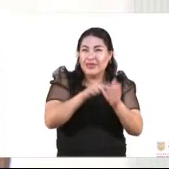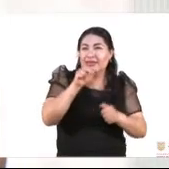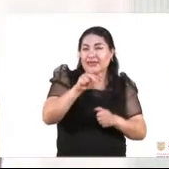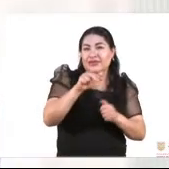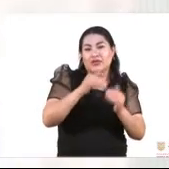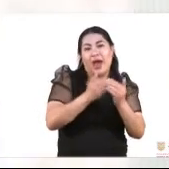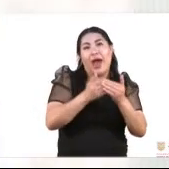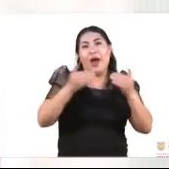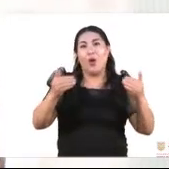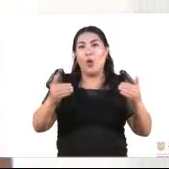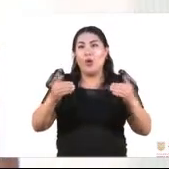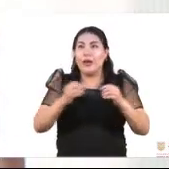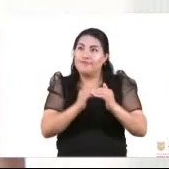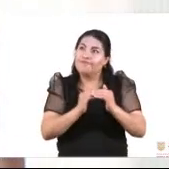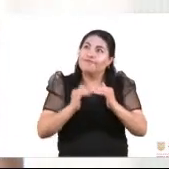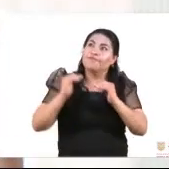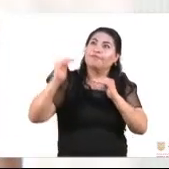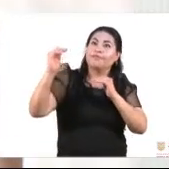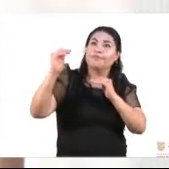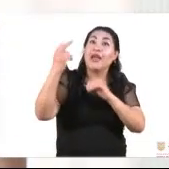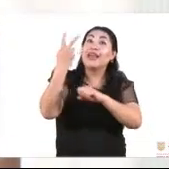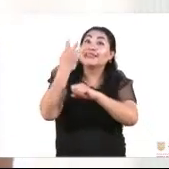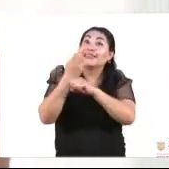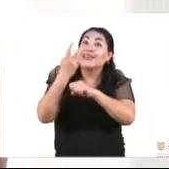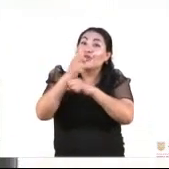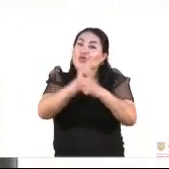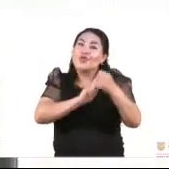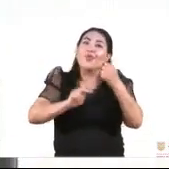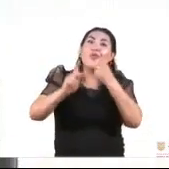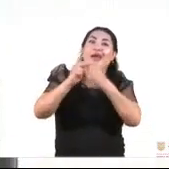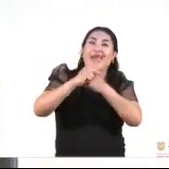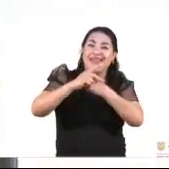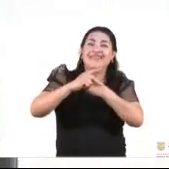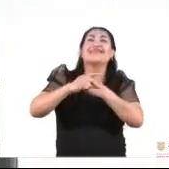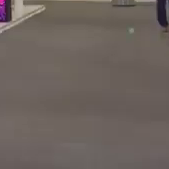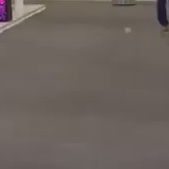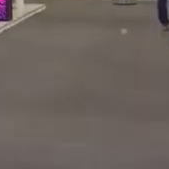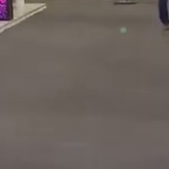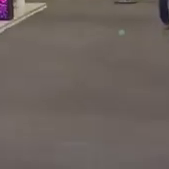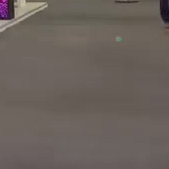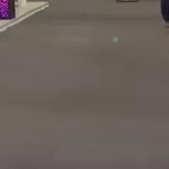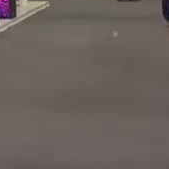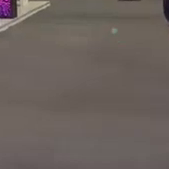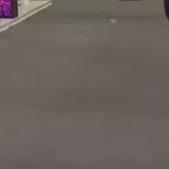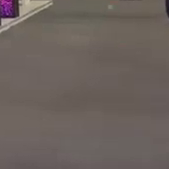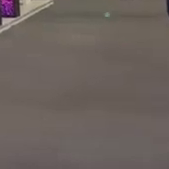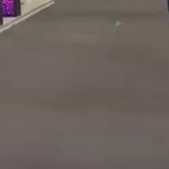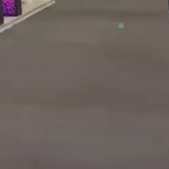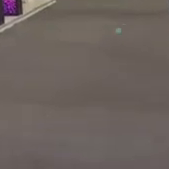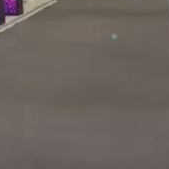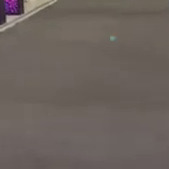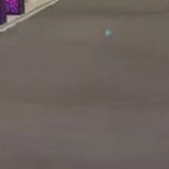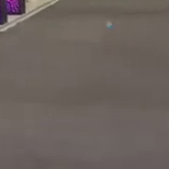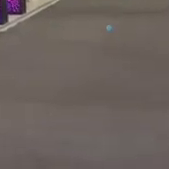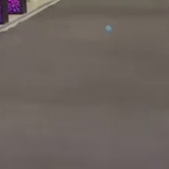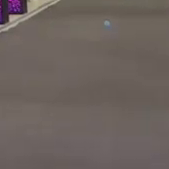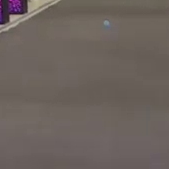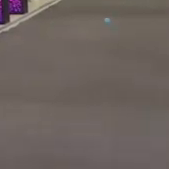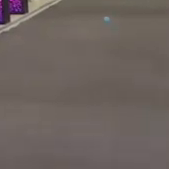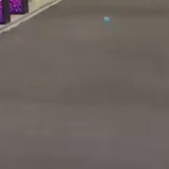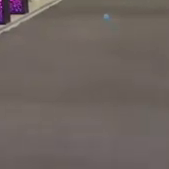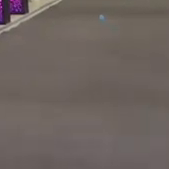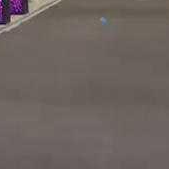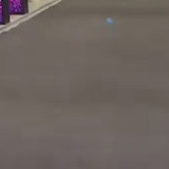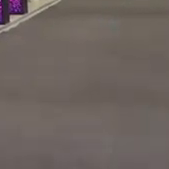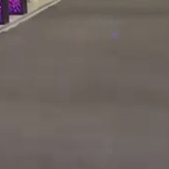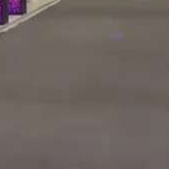al segundo país más visitado en 2022. Es el reporte para el Auditorio de Enfoque y lo invitamos